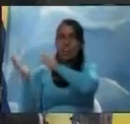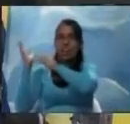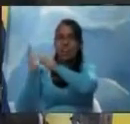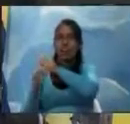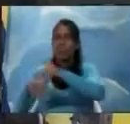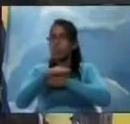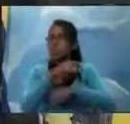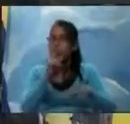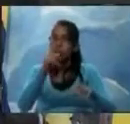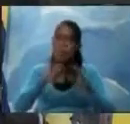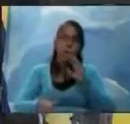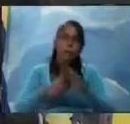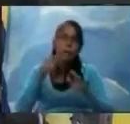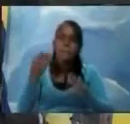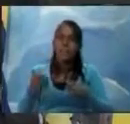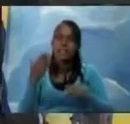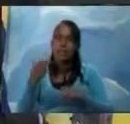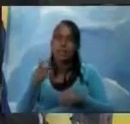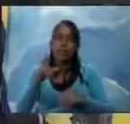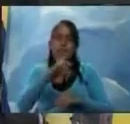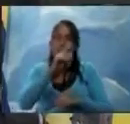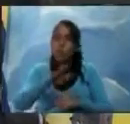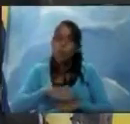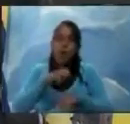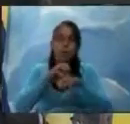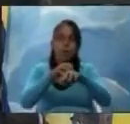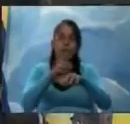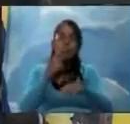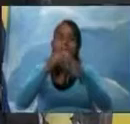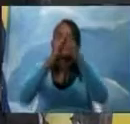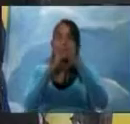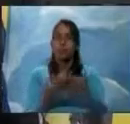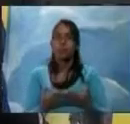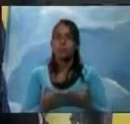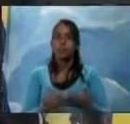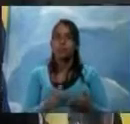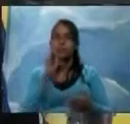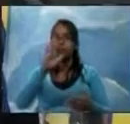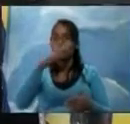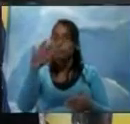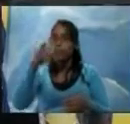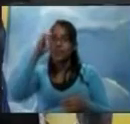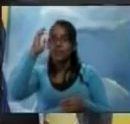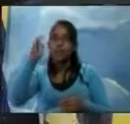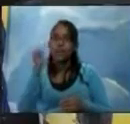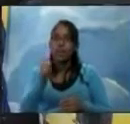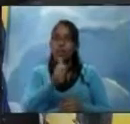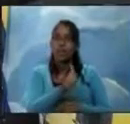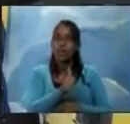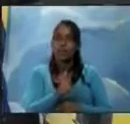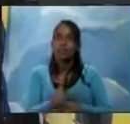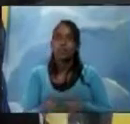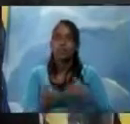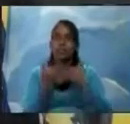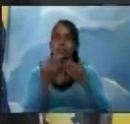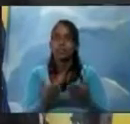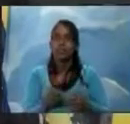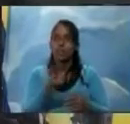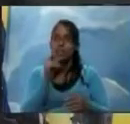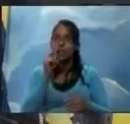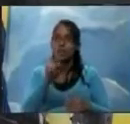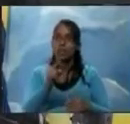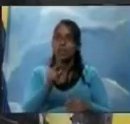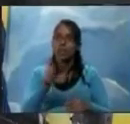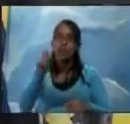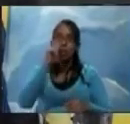uno más pesada de la que uno pueda llevar, dice las Escrituras. Así que Dios a cada quien le entrega. A